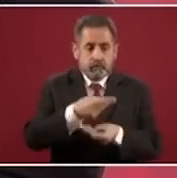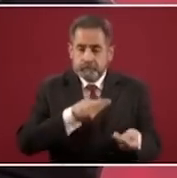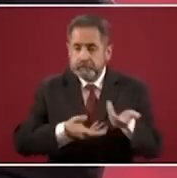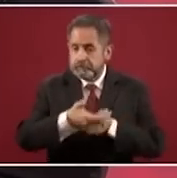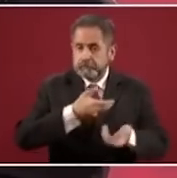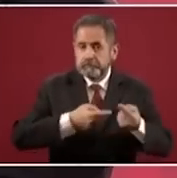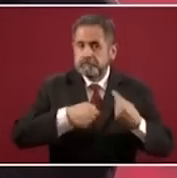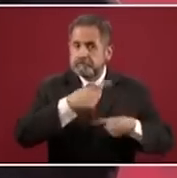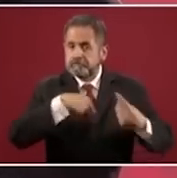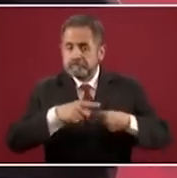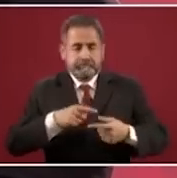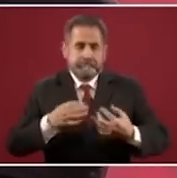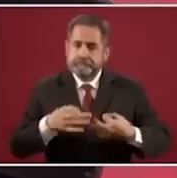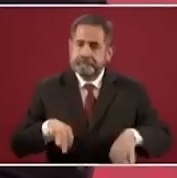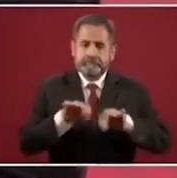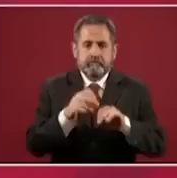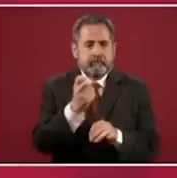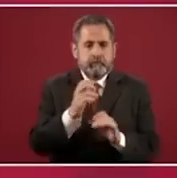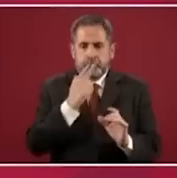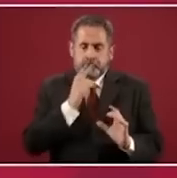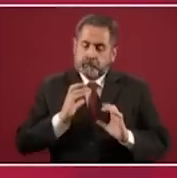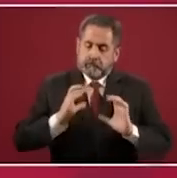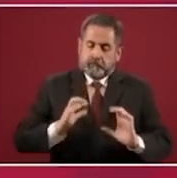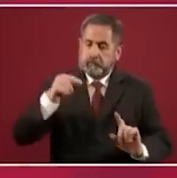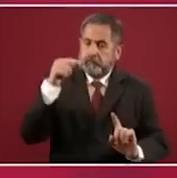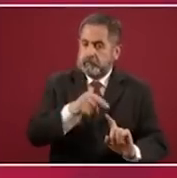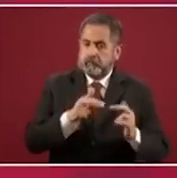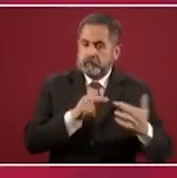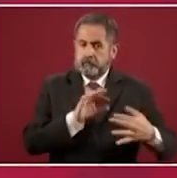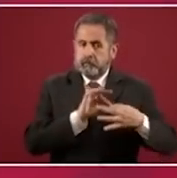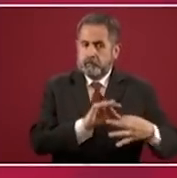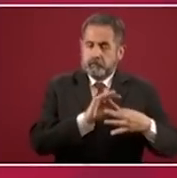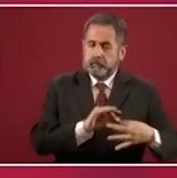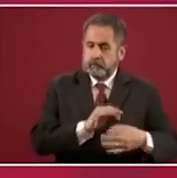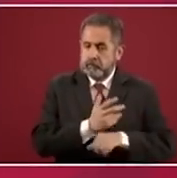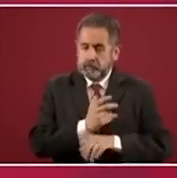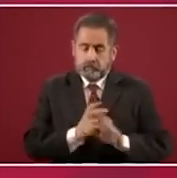y cuidamos de manera especial esta relación.